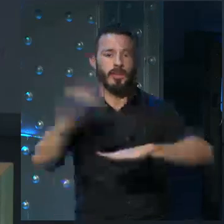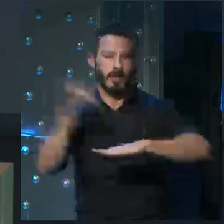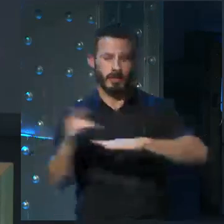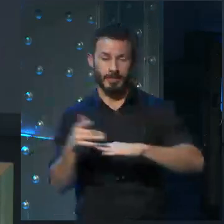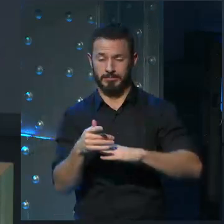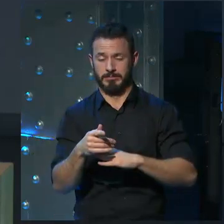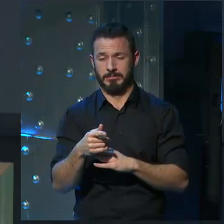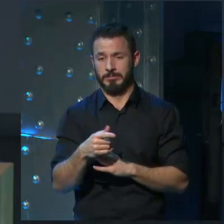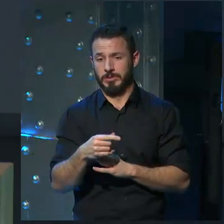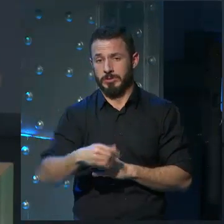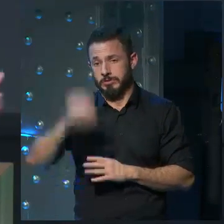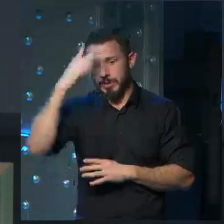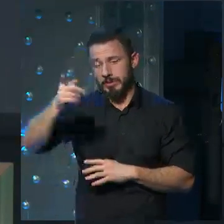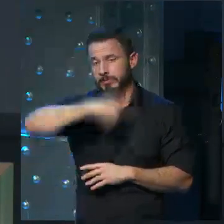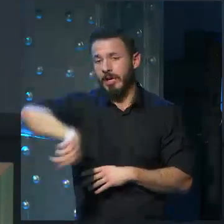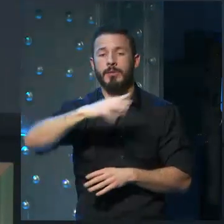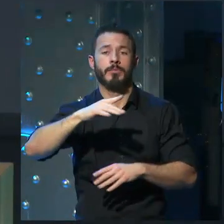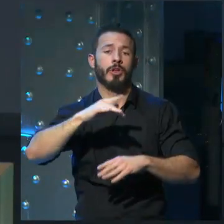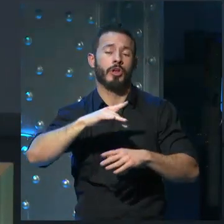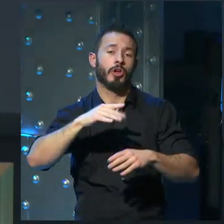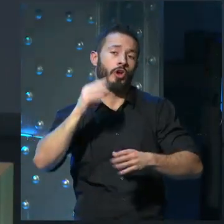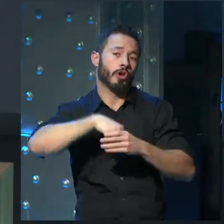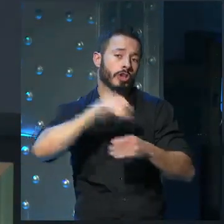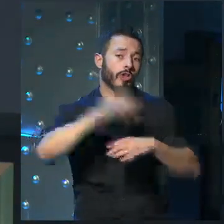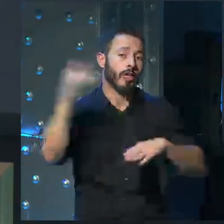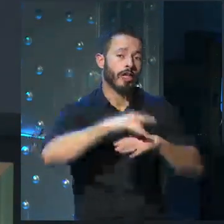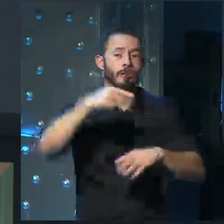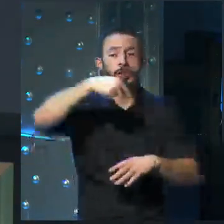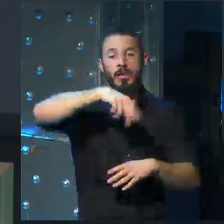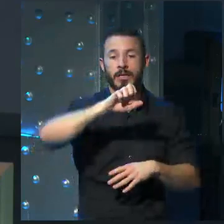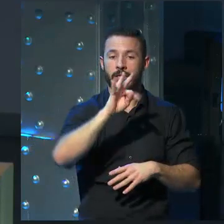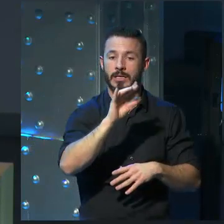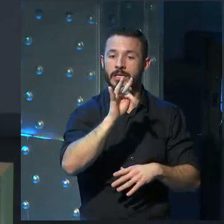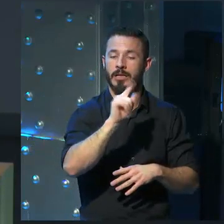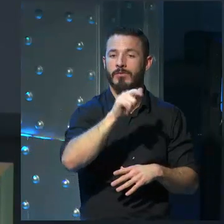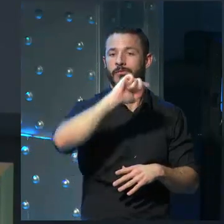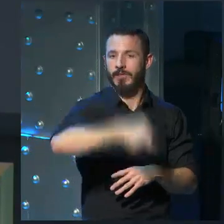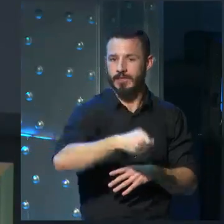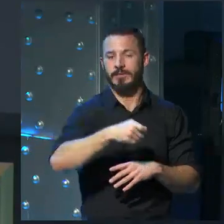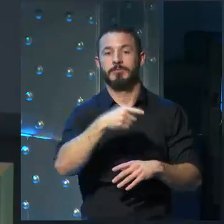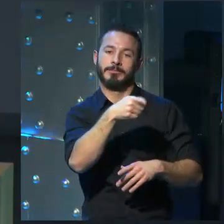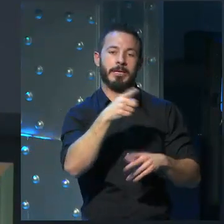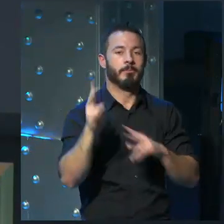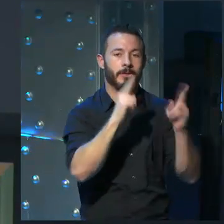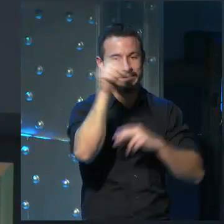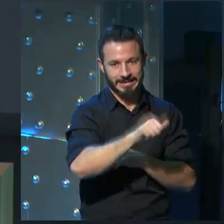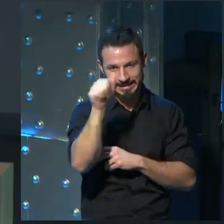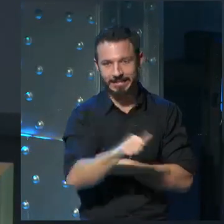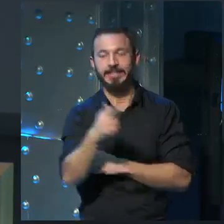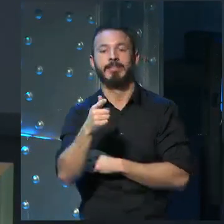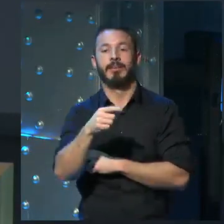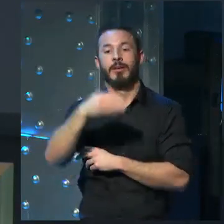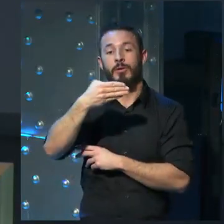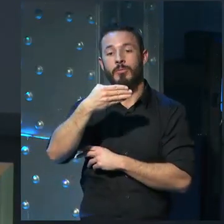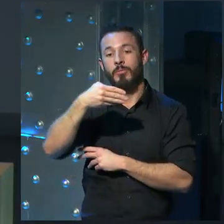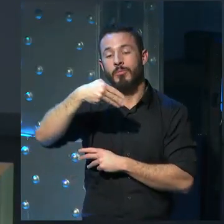todos vosotros ya sabéis, o sea, que contenidos digitales, Netflix, películas y series, música,